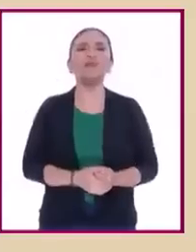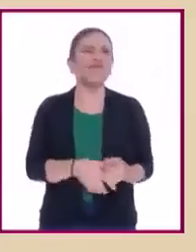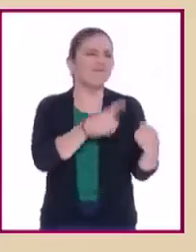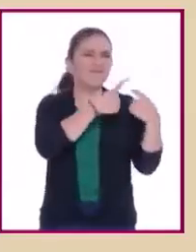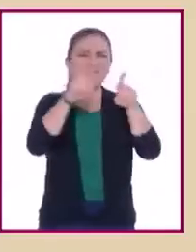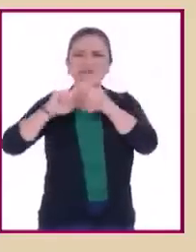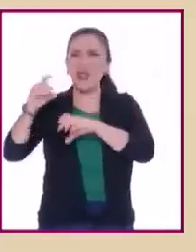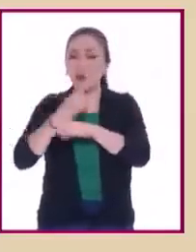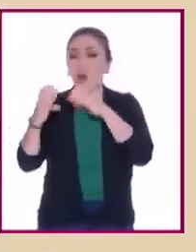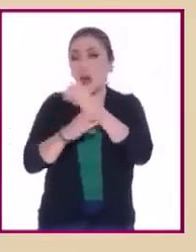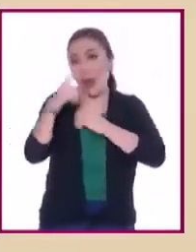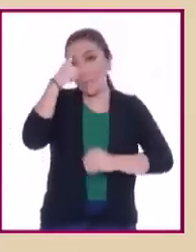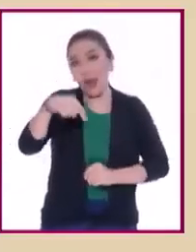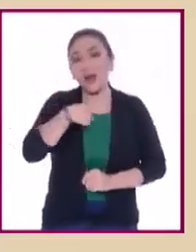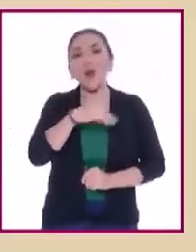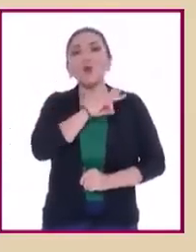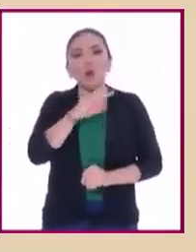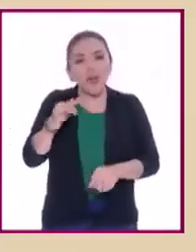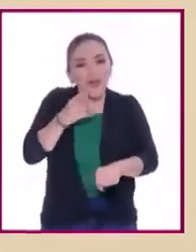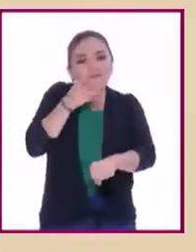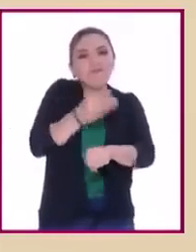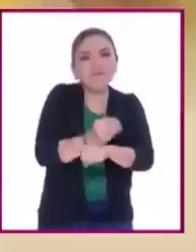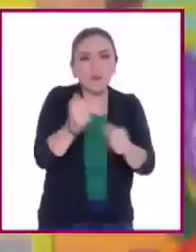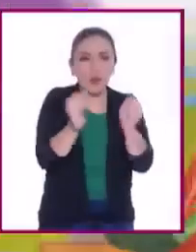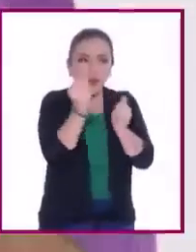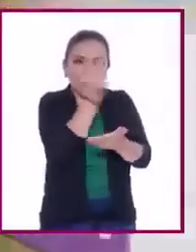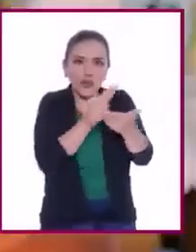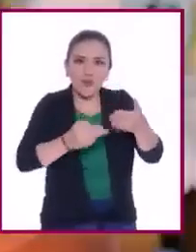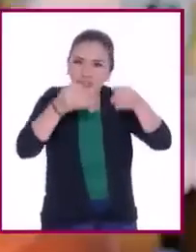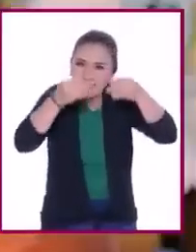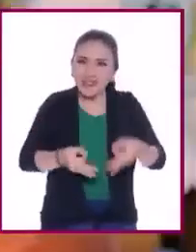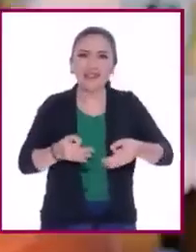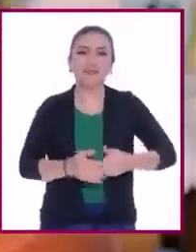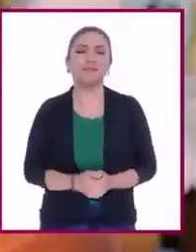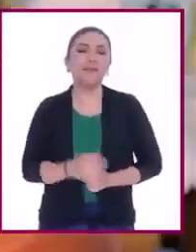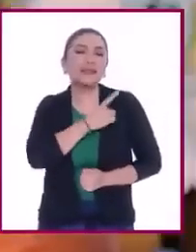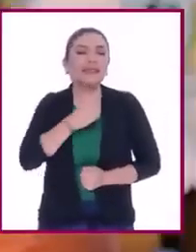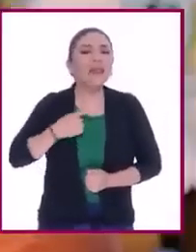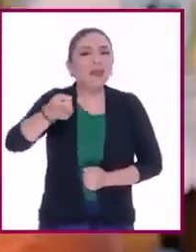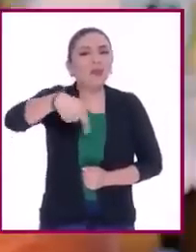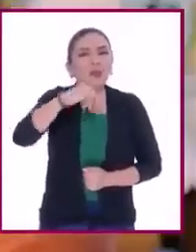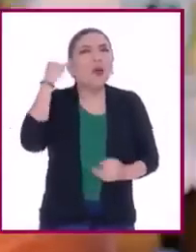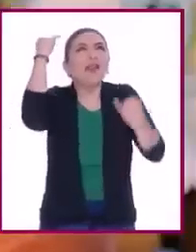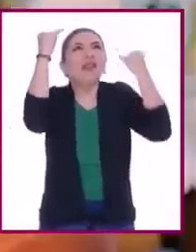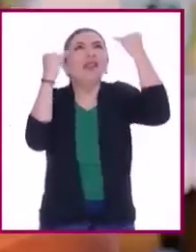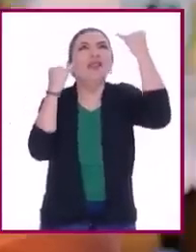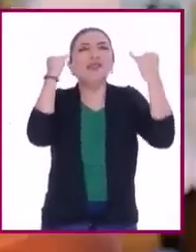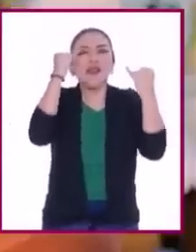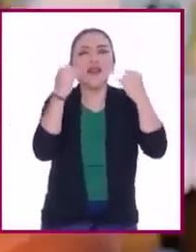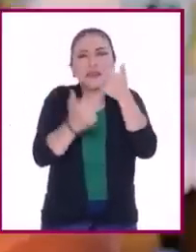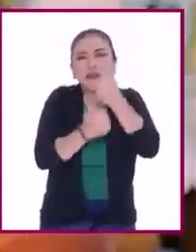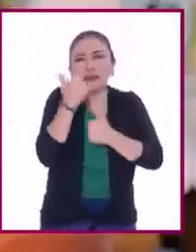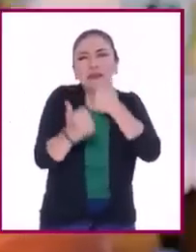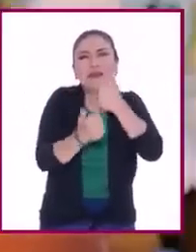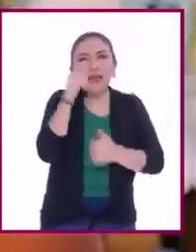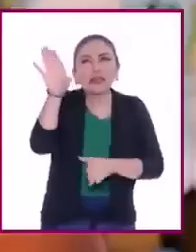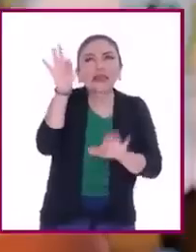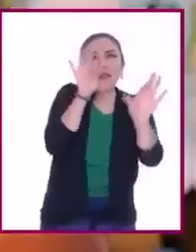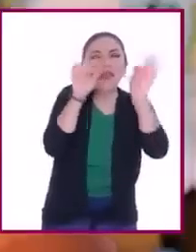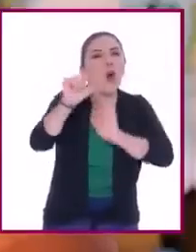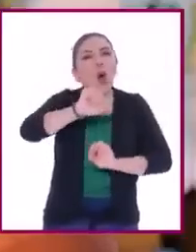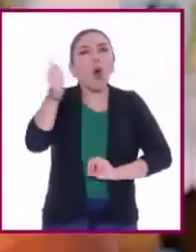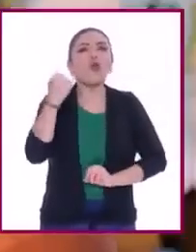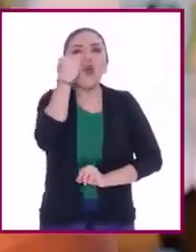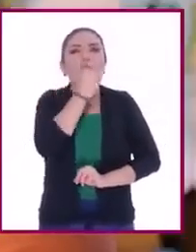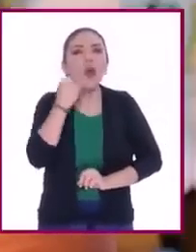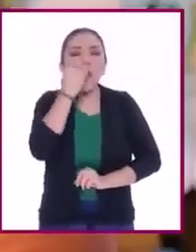muchos elementos que me ayuden a ser parte de la Ilustración uno tiene que buscar en la imaginación intentar buscar otro